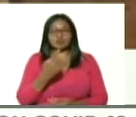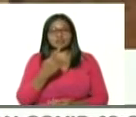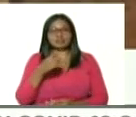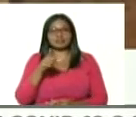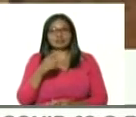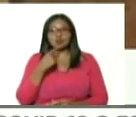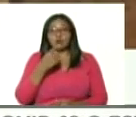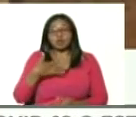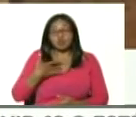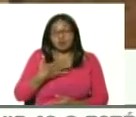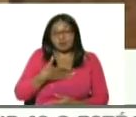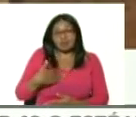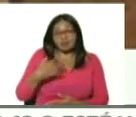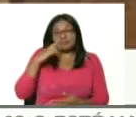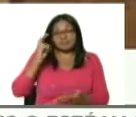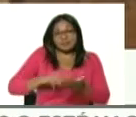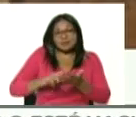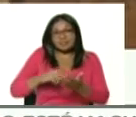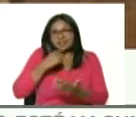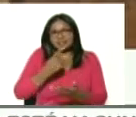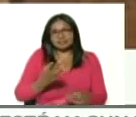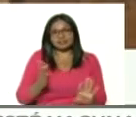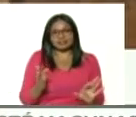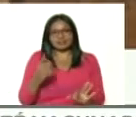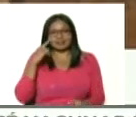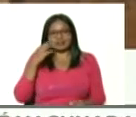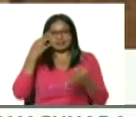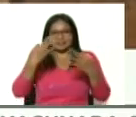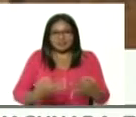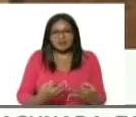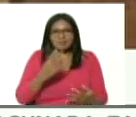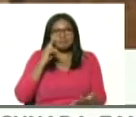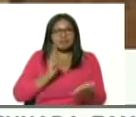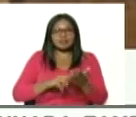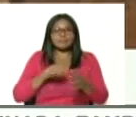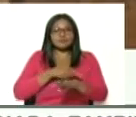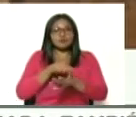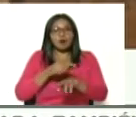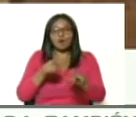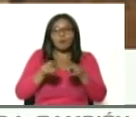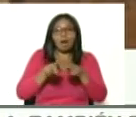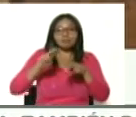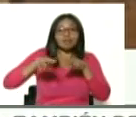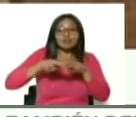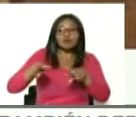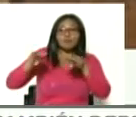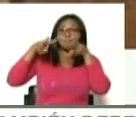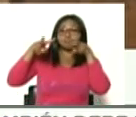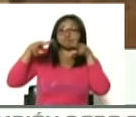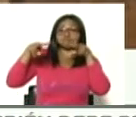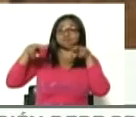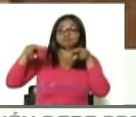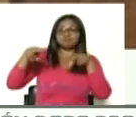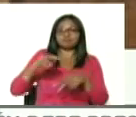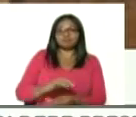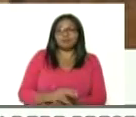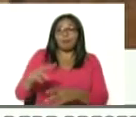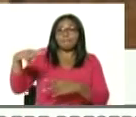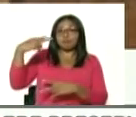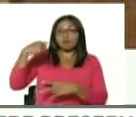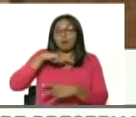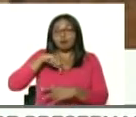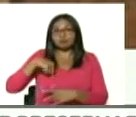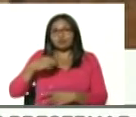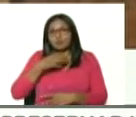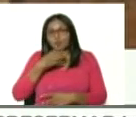palabra que cuadraría perfecta, pero estamos en horario infantil. Gamelote está bien. Bueno,